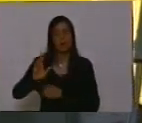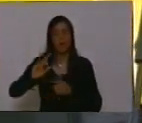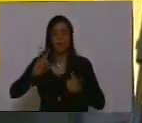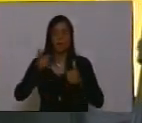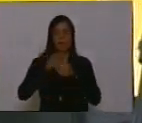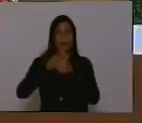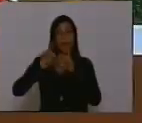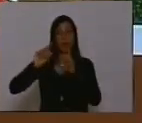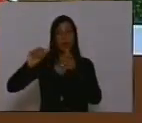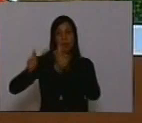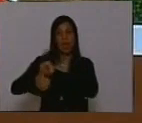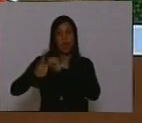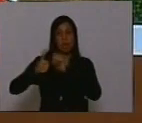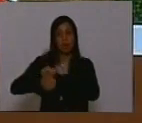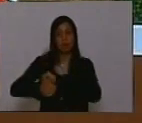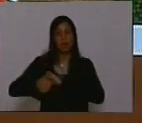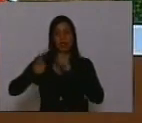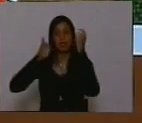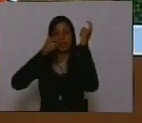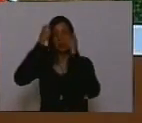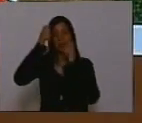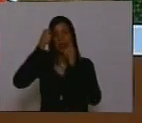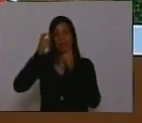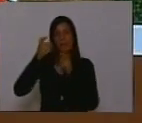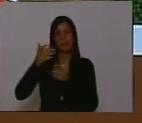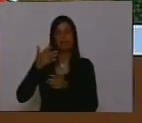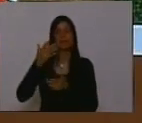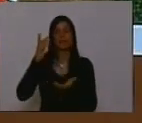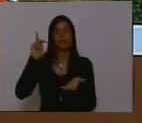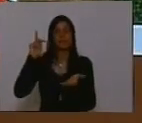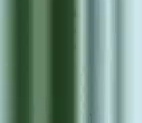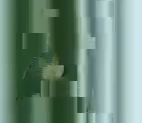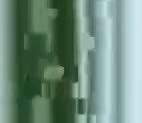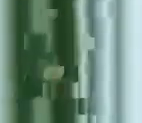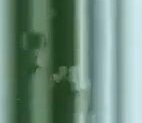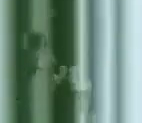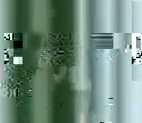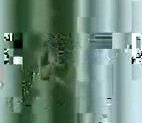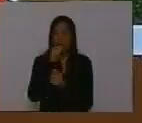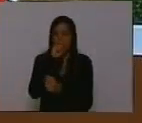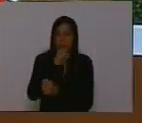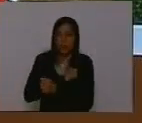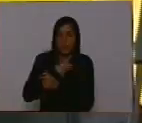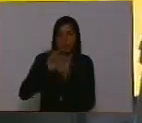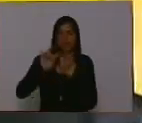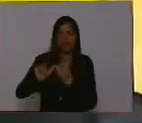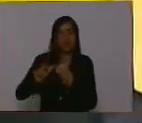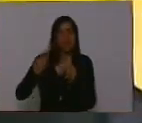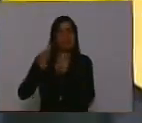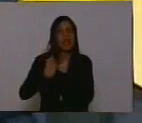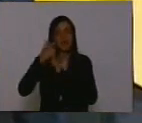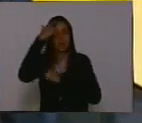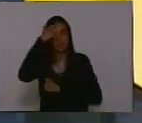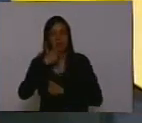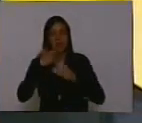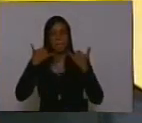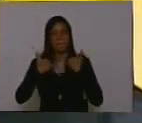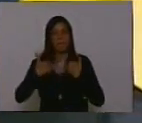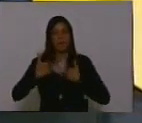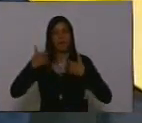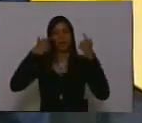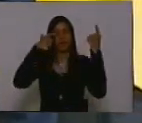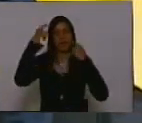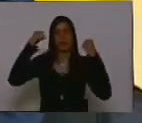y ante todo de ser presidente y de cualquier posición era amante del deporte, era deportista,